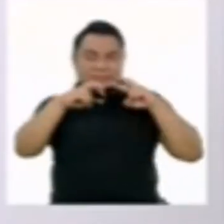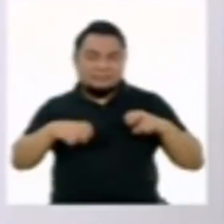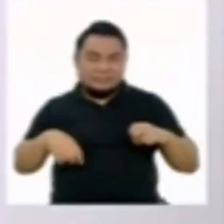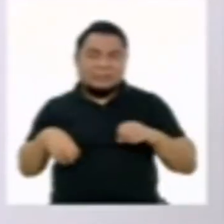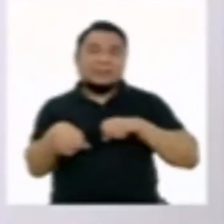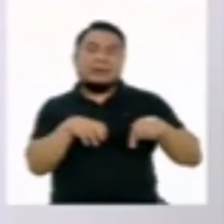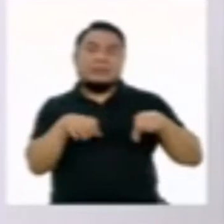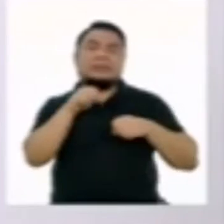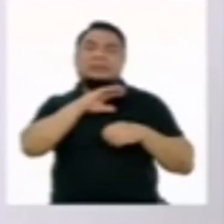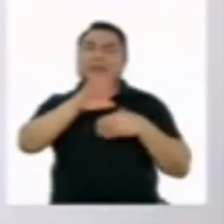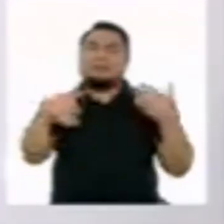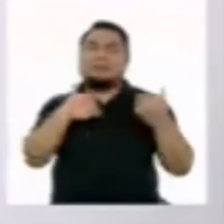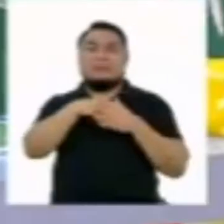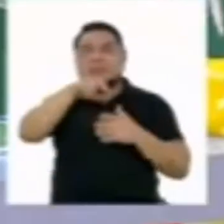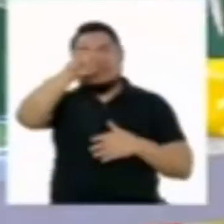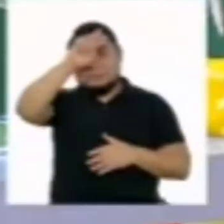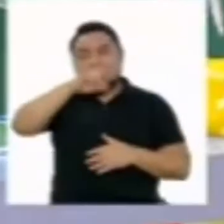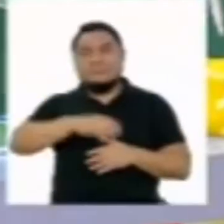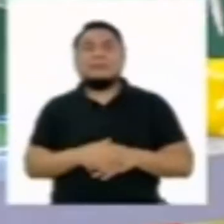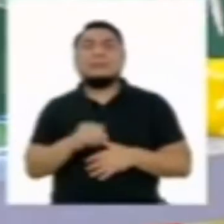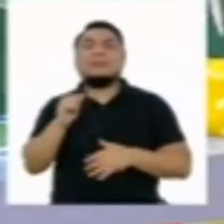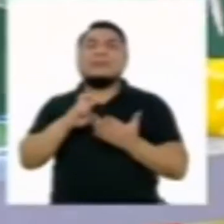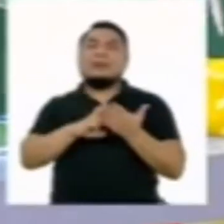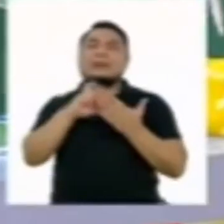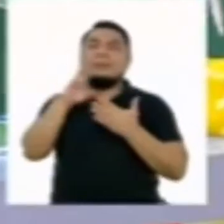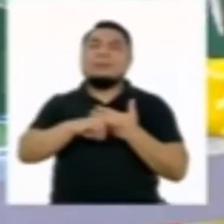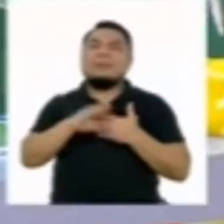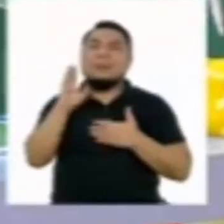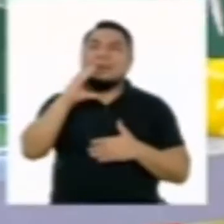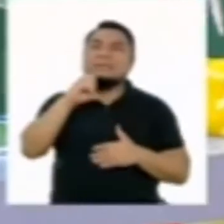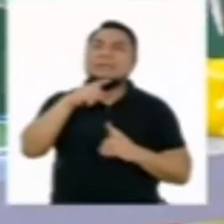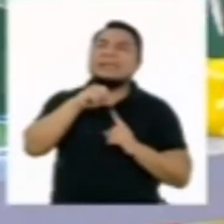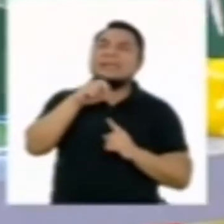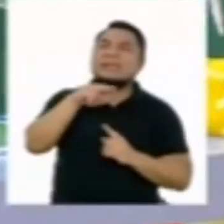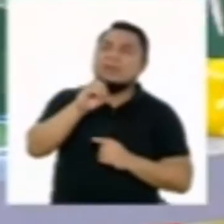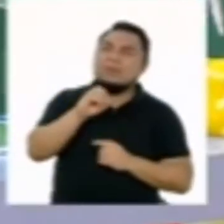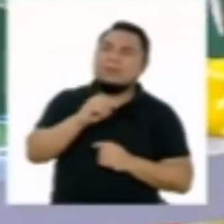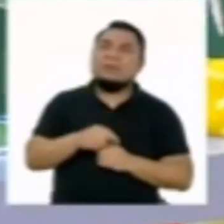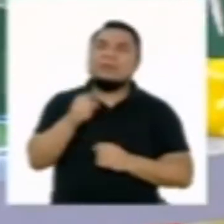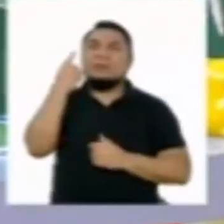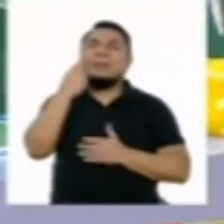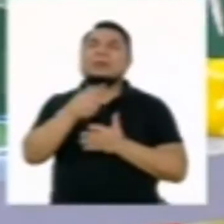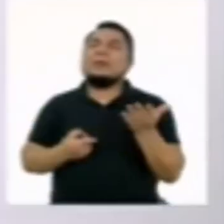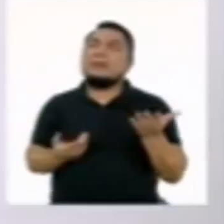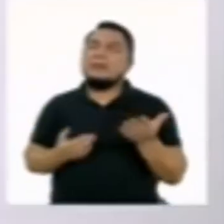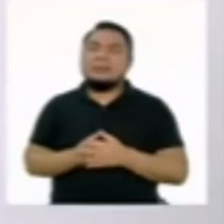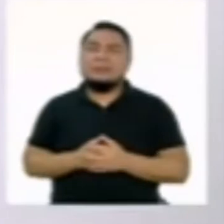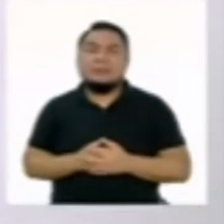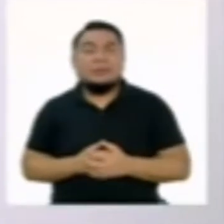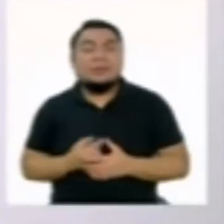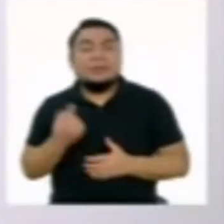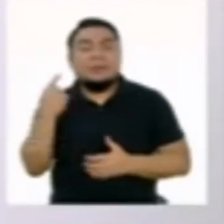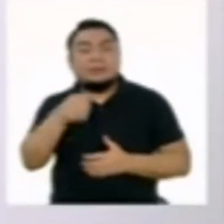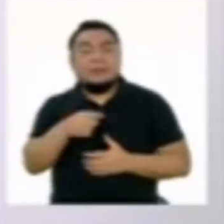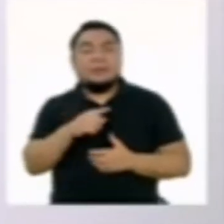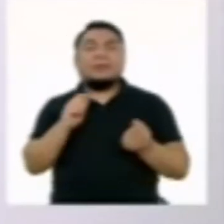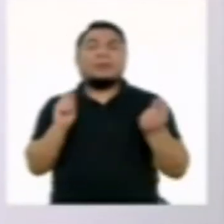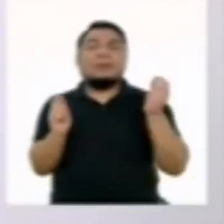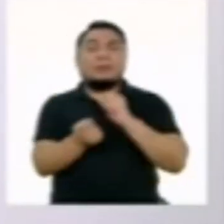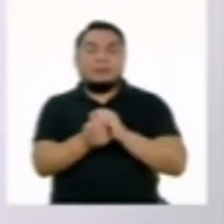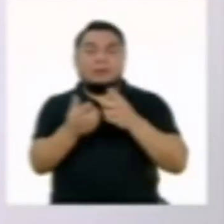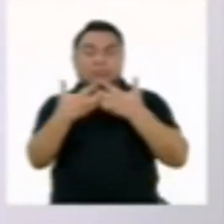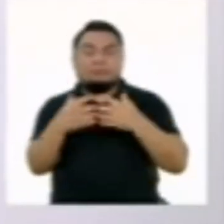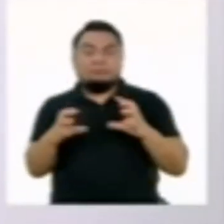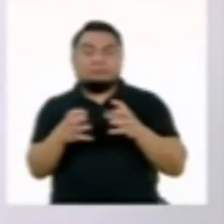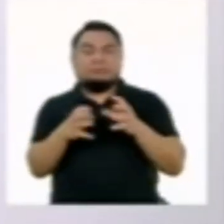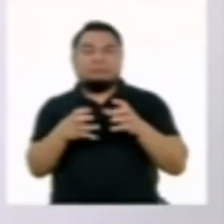su aplicación en todo el país. ¿Programas de chatarreo? ¿Para qué? Para renovar el parque